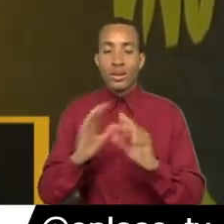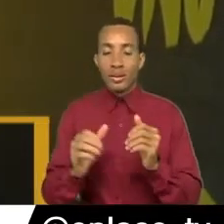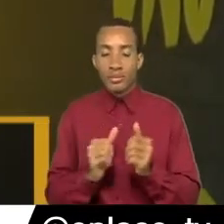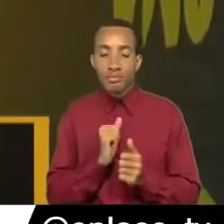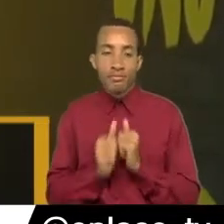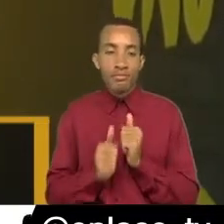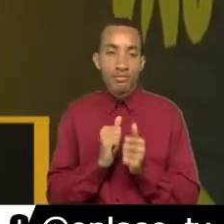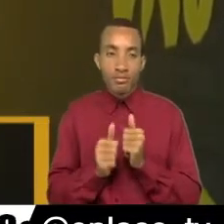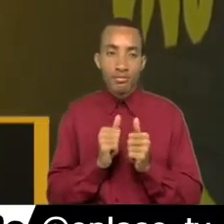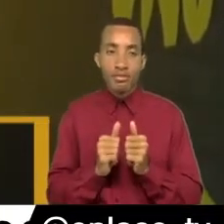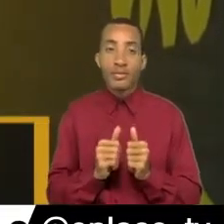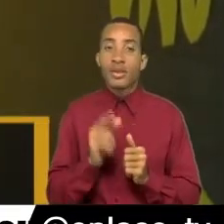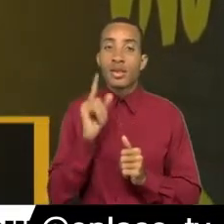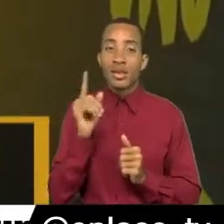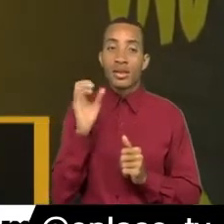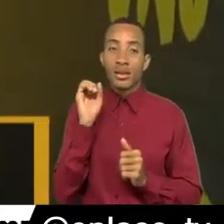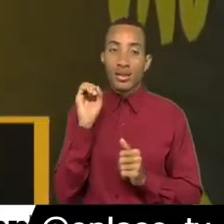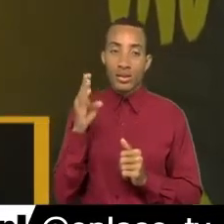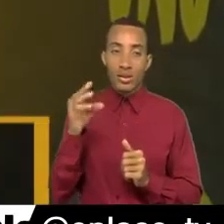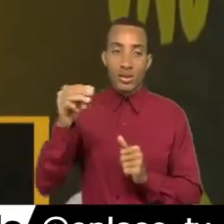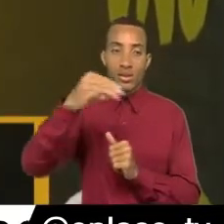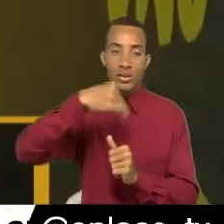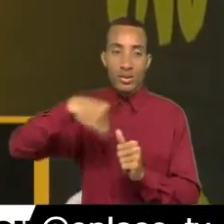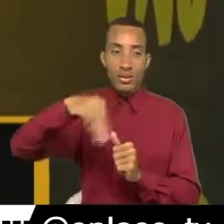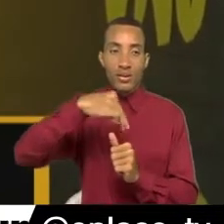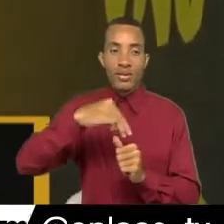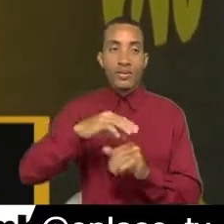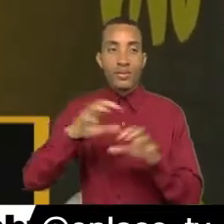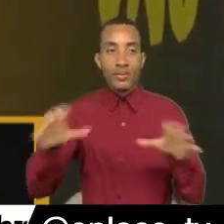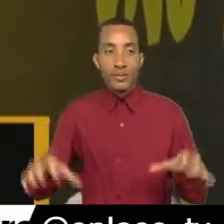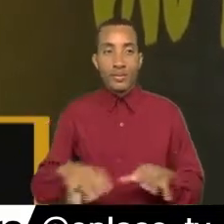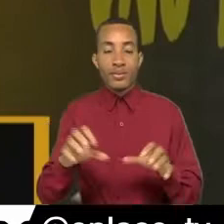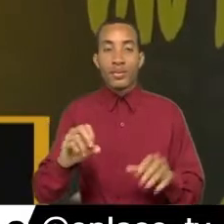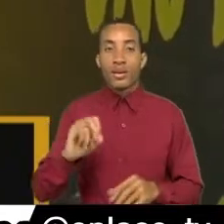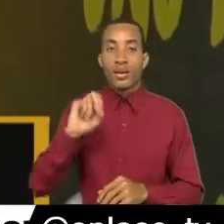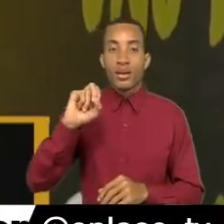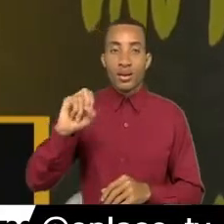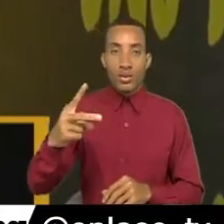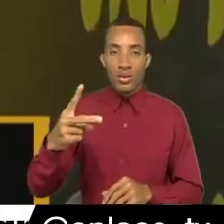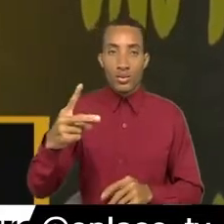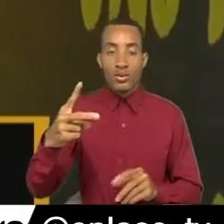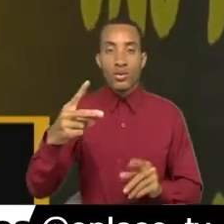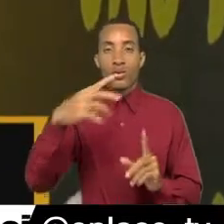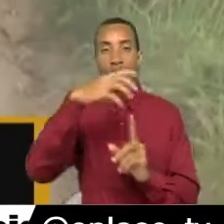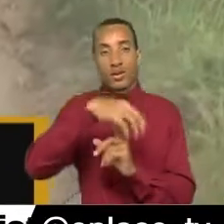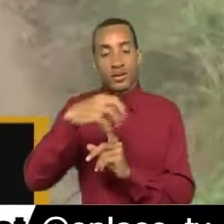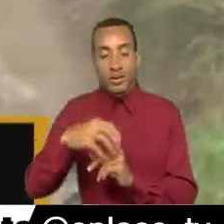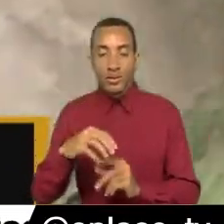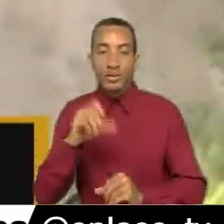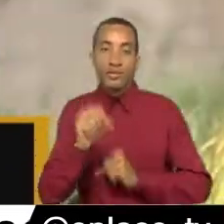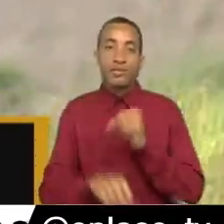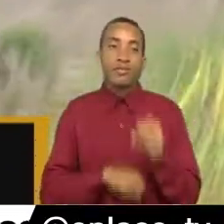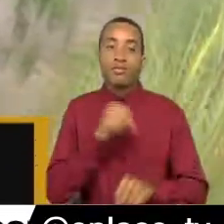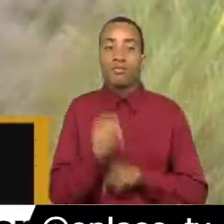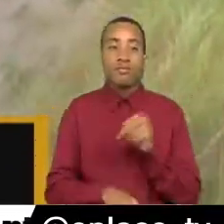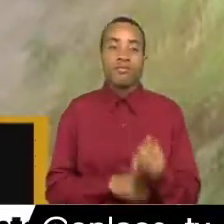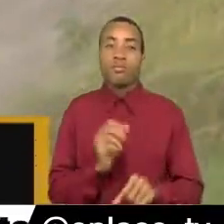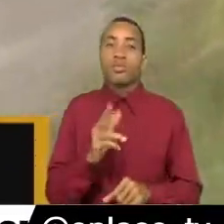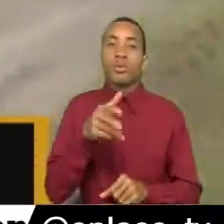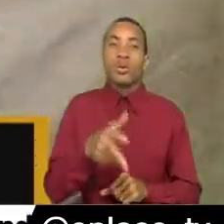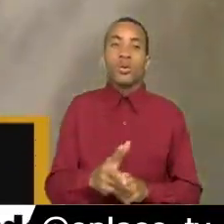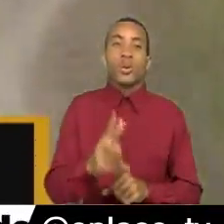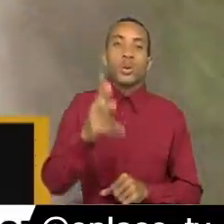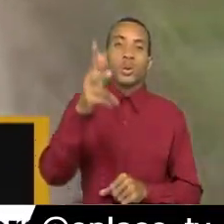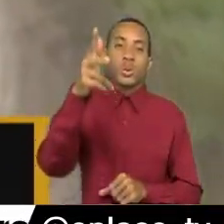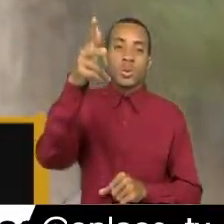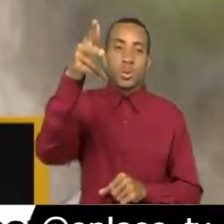semana en la sede campestre del Club Miramar, la actividad que fue el segundo festival de mountain bike realizado en las instalaciones del club. Para